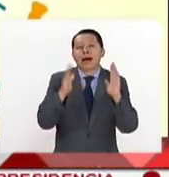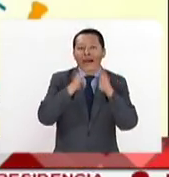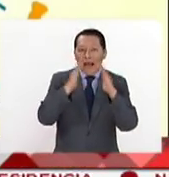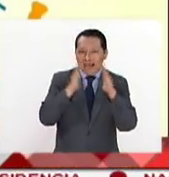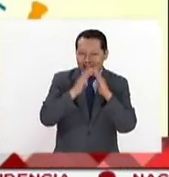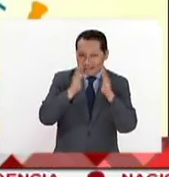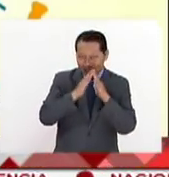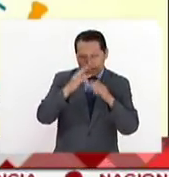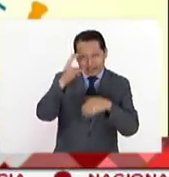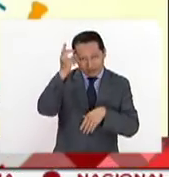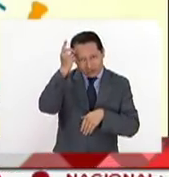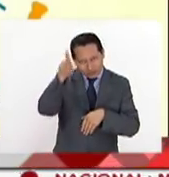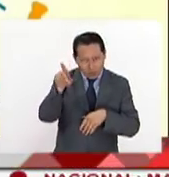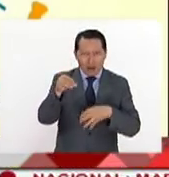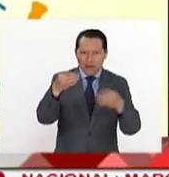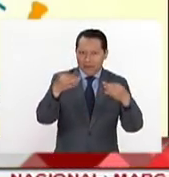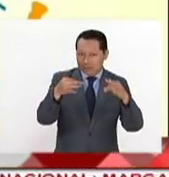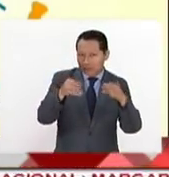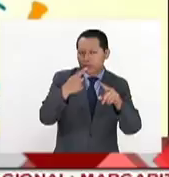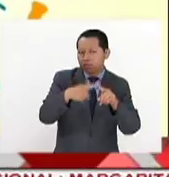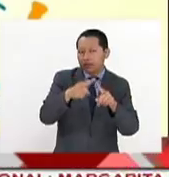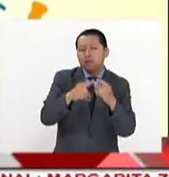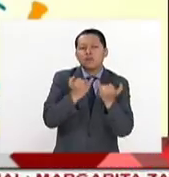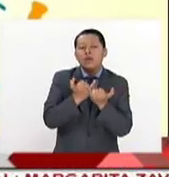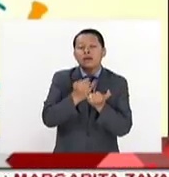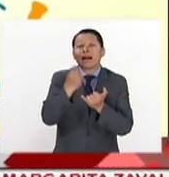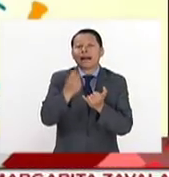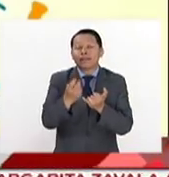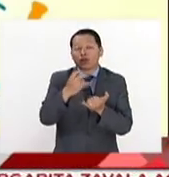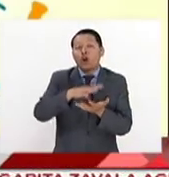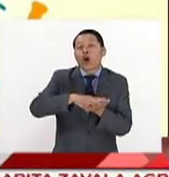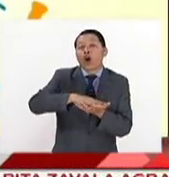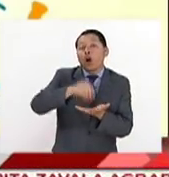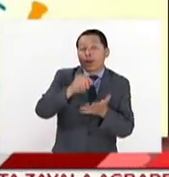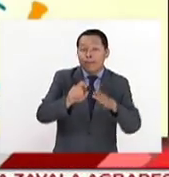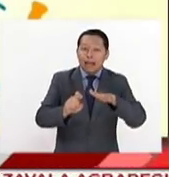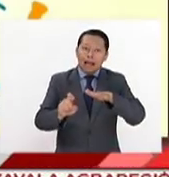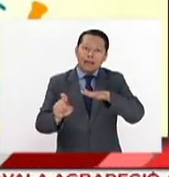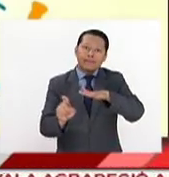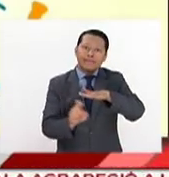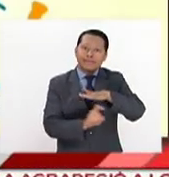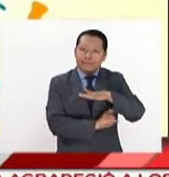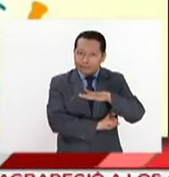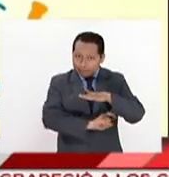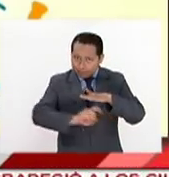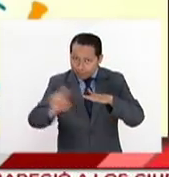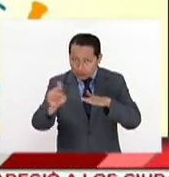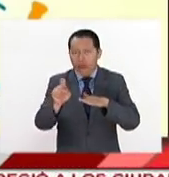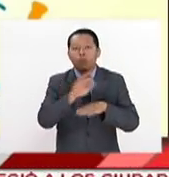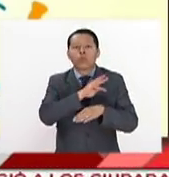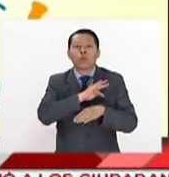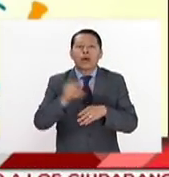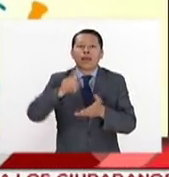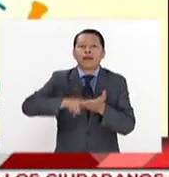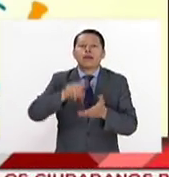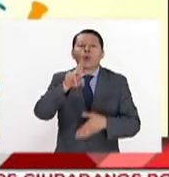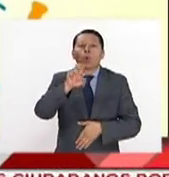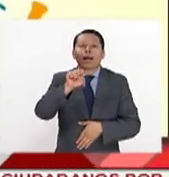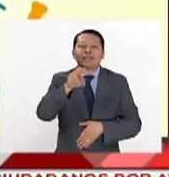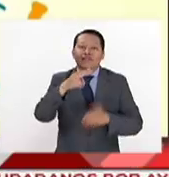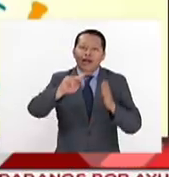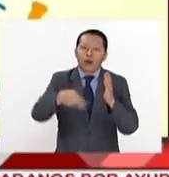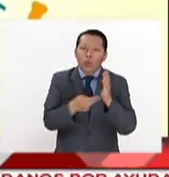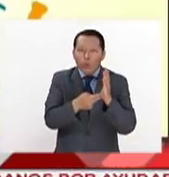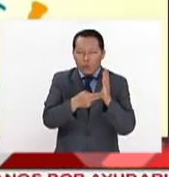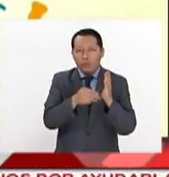y preferentemente que estos documentos tengamos una copia escaneada y la tengamos disponible en una USB.